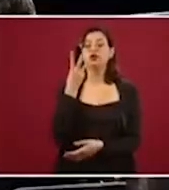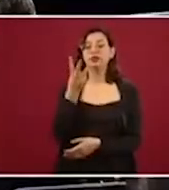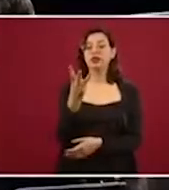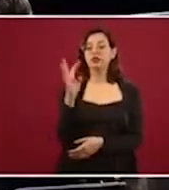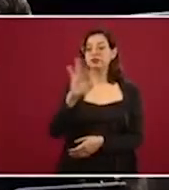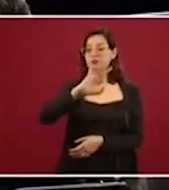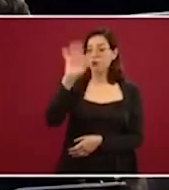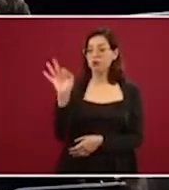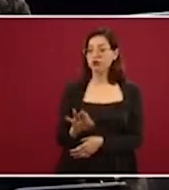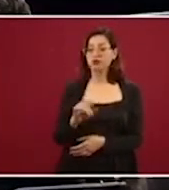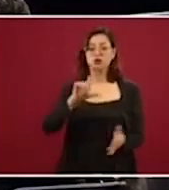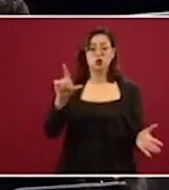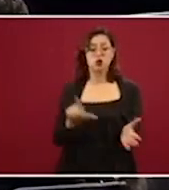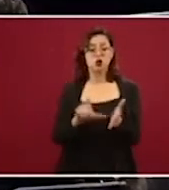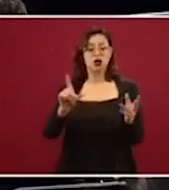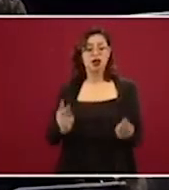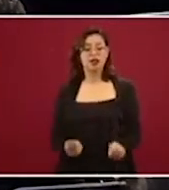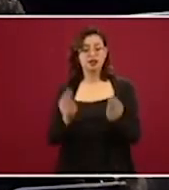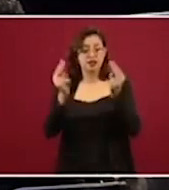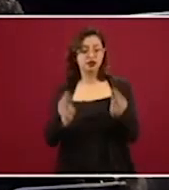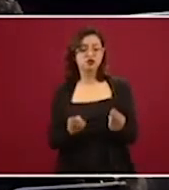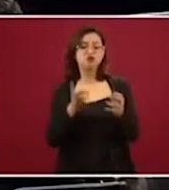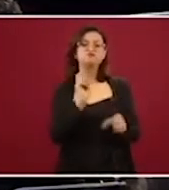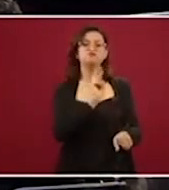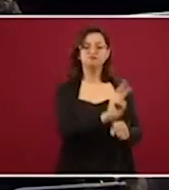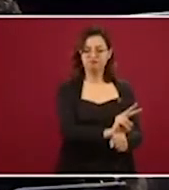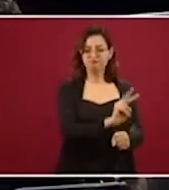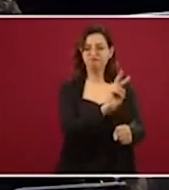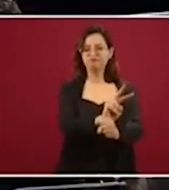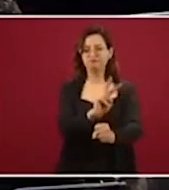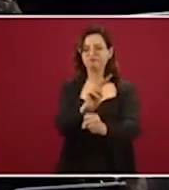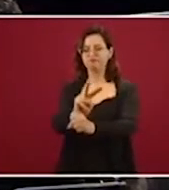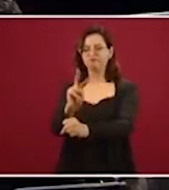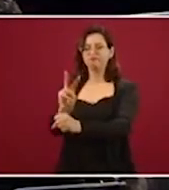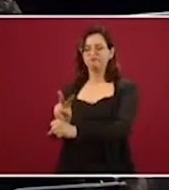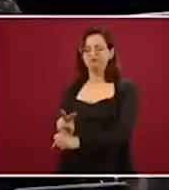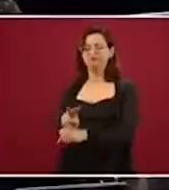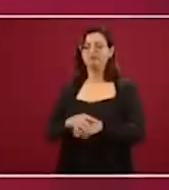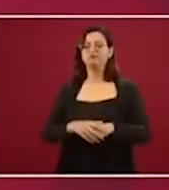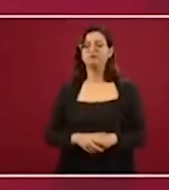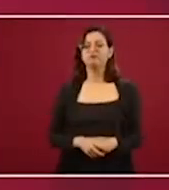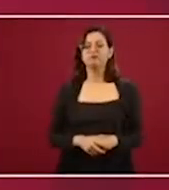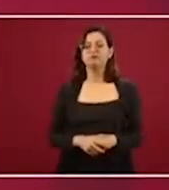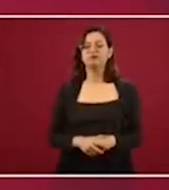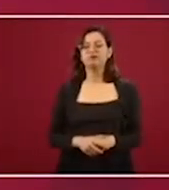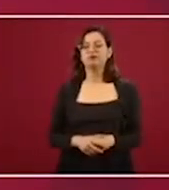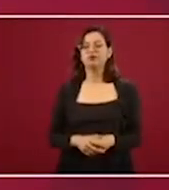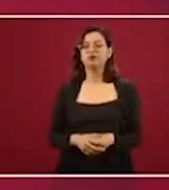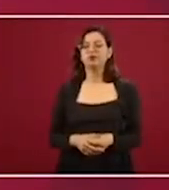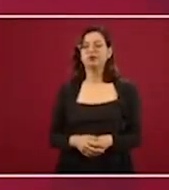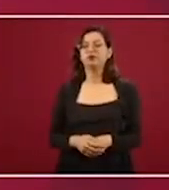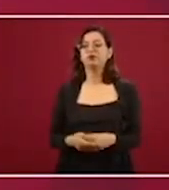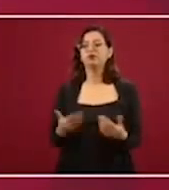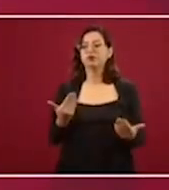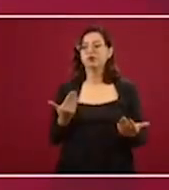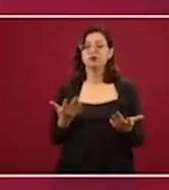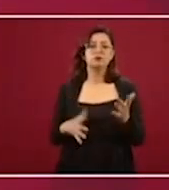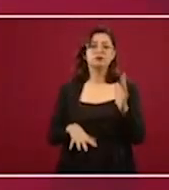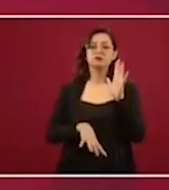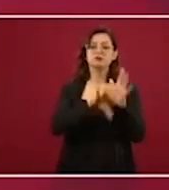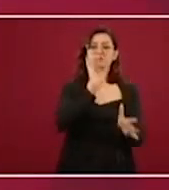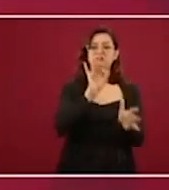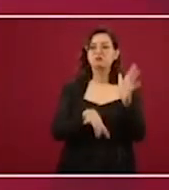de los establecimientos que se registren a partir de una muestra